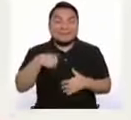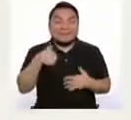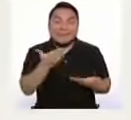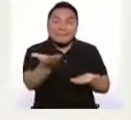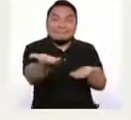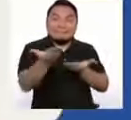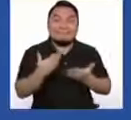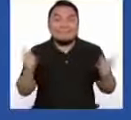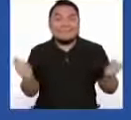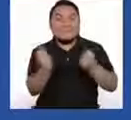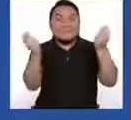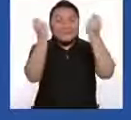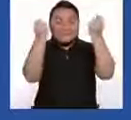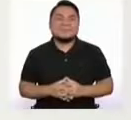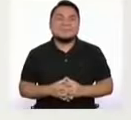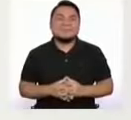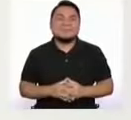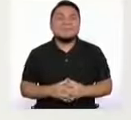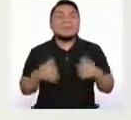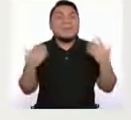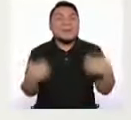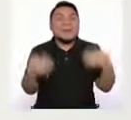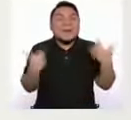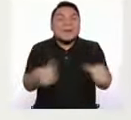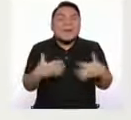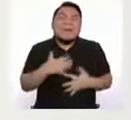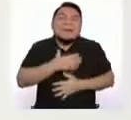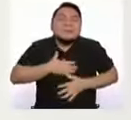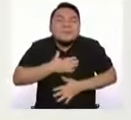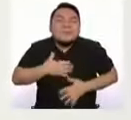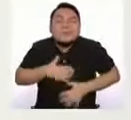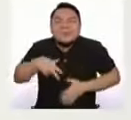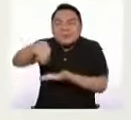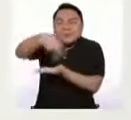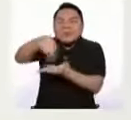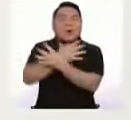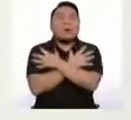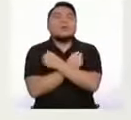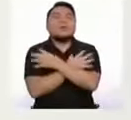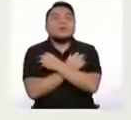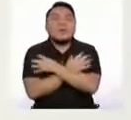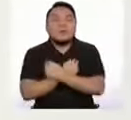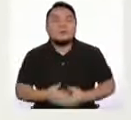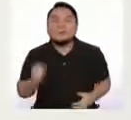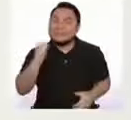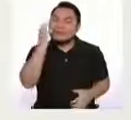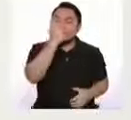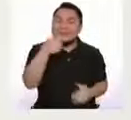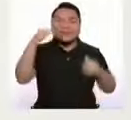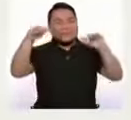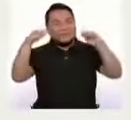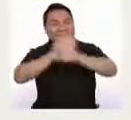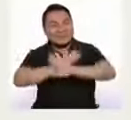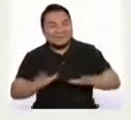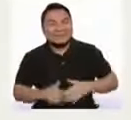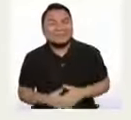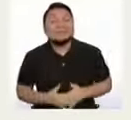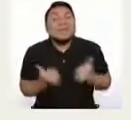invito a la fiesta de los osos. ¡Me encantó bailar como los osos! ¡Qué linda forma de despedirnos!